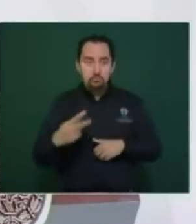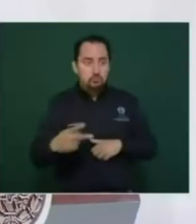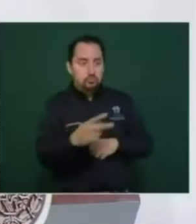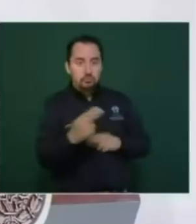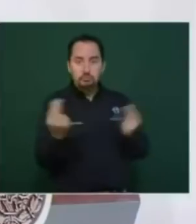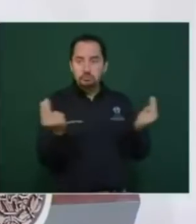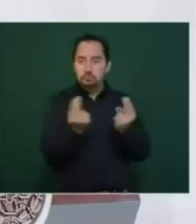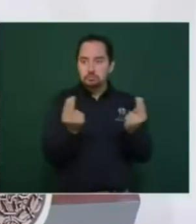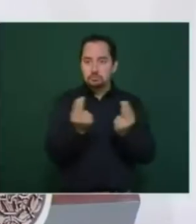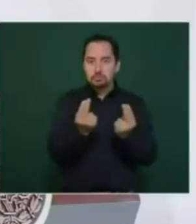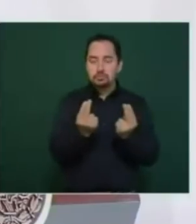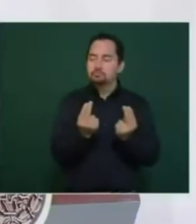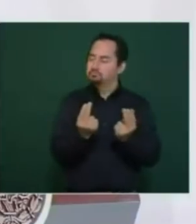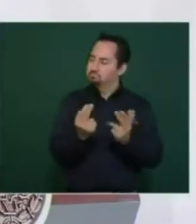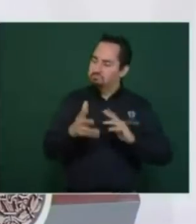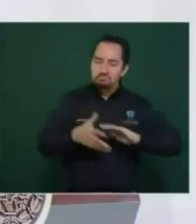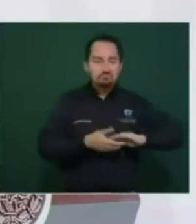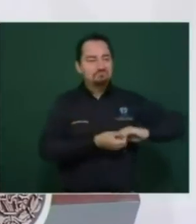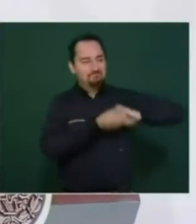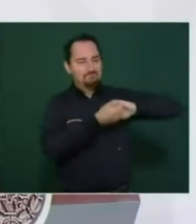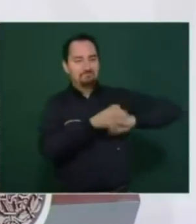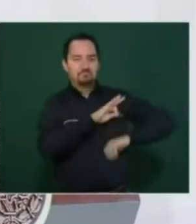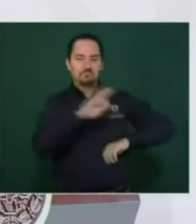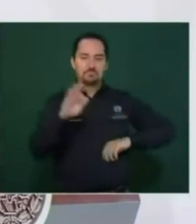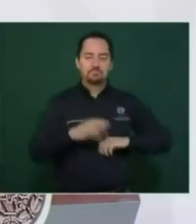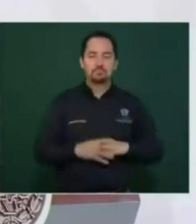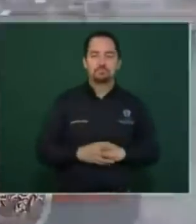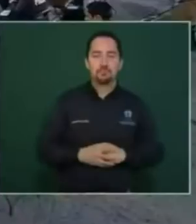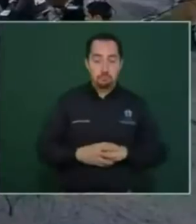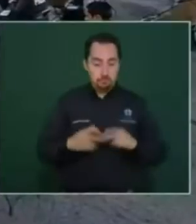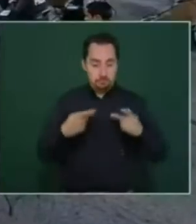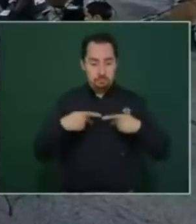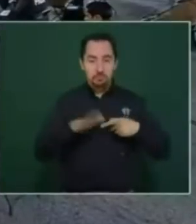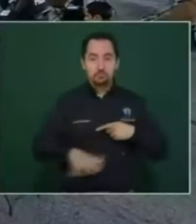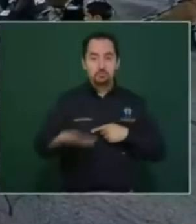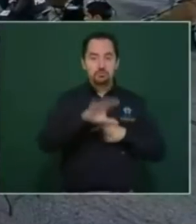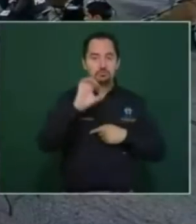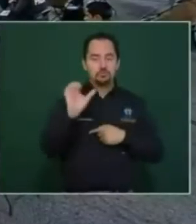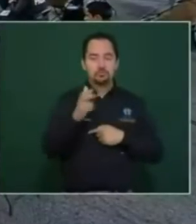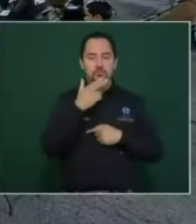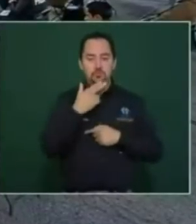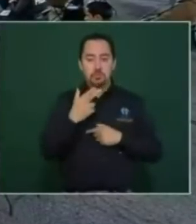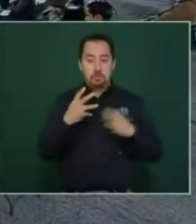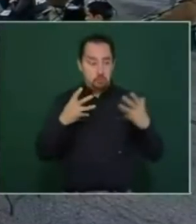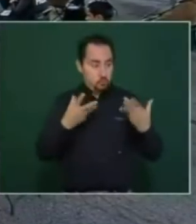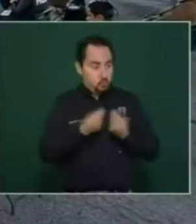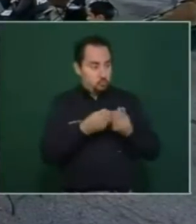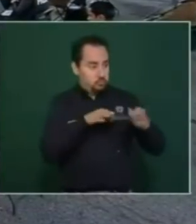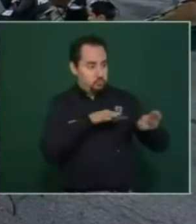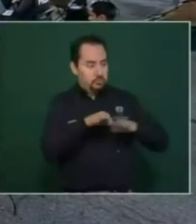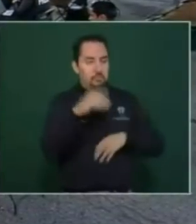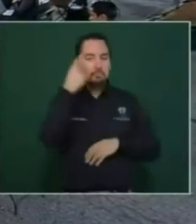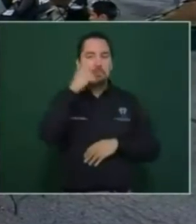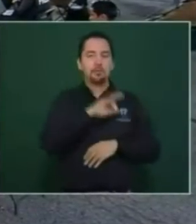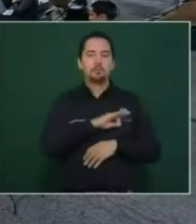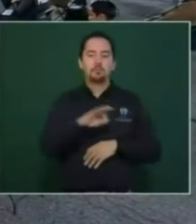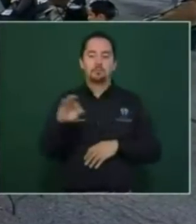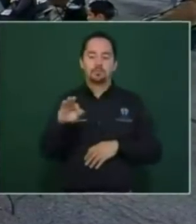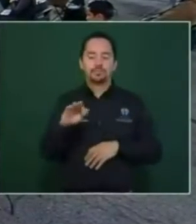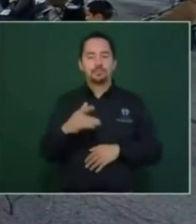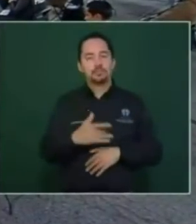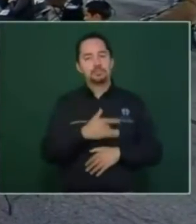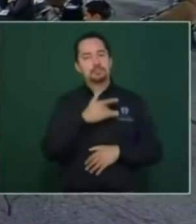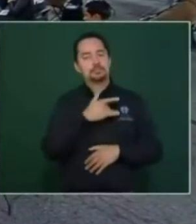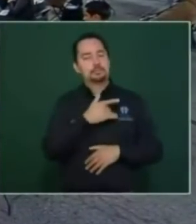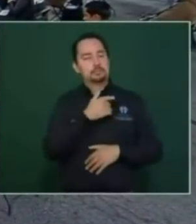Partido Acción Nacional, que como usted sabe, ya desde la semana pasada en el informe de AMLO, ahí estuvo ya presente, muy amiguis del presidente.